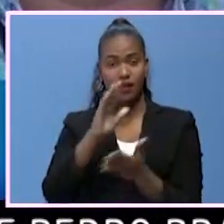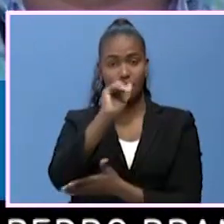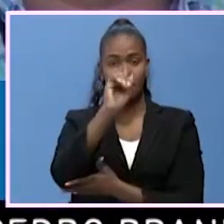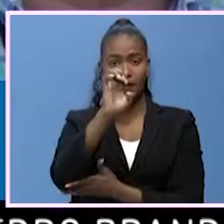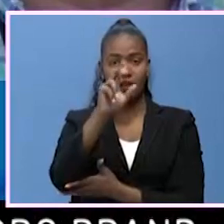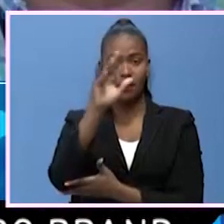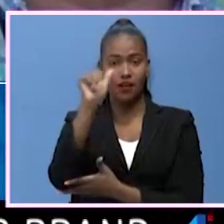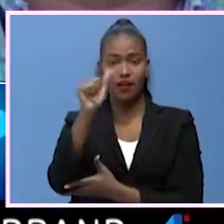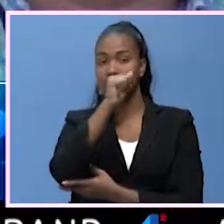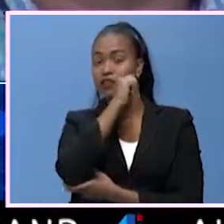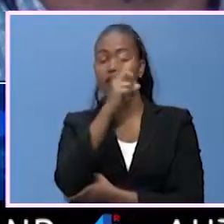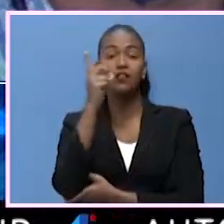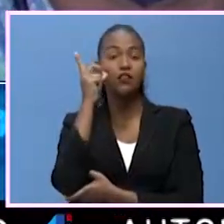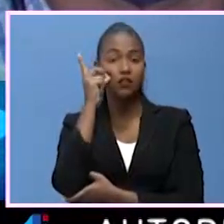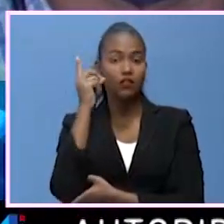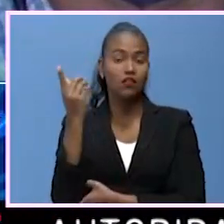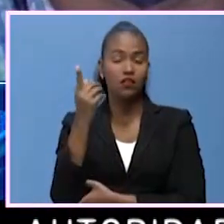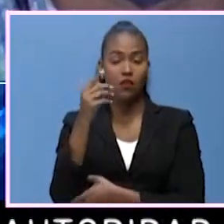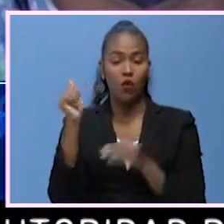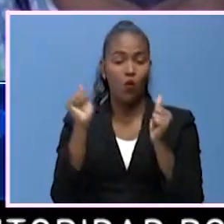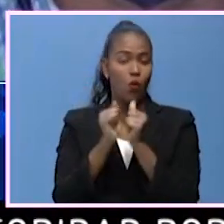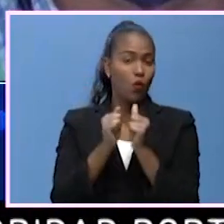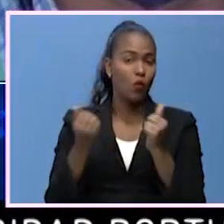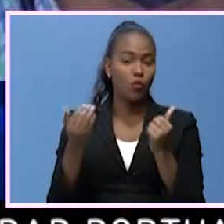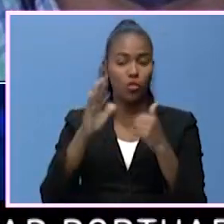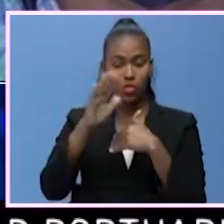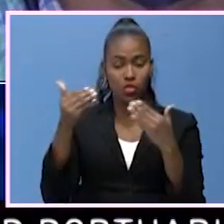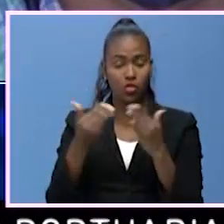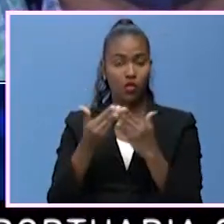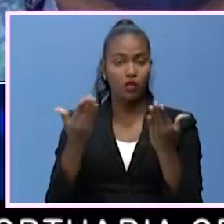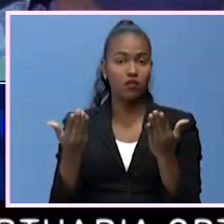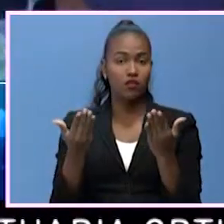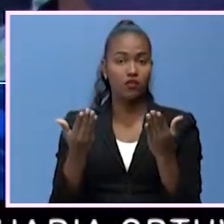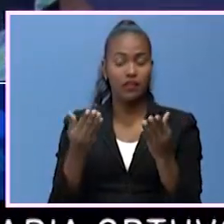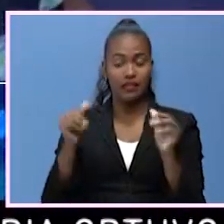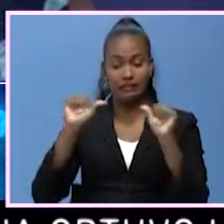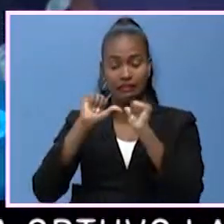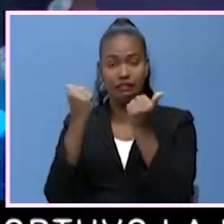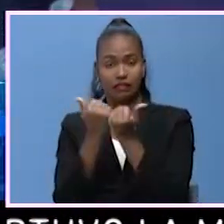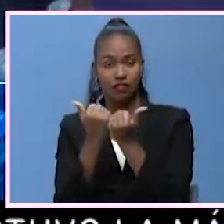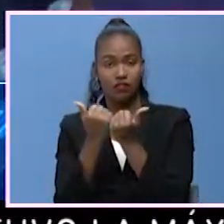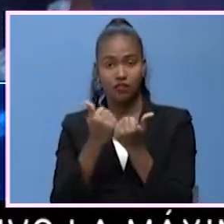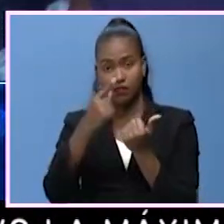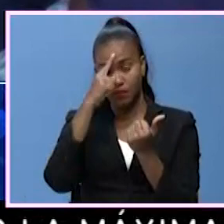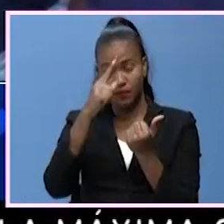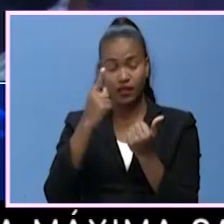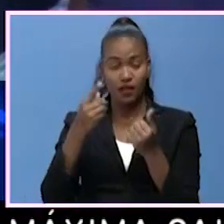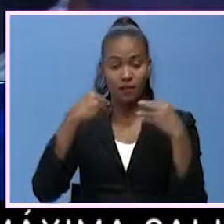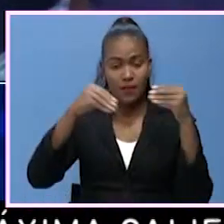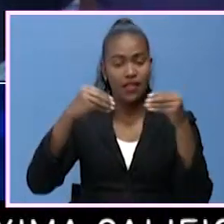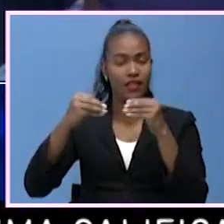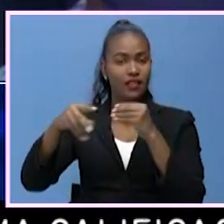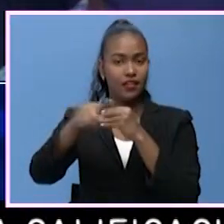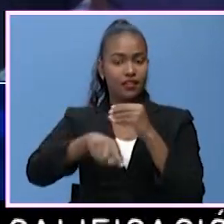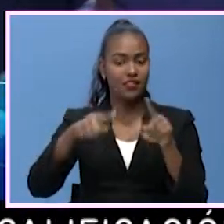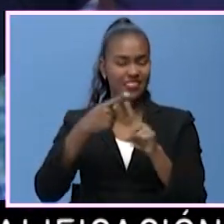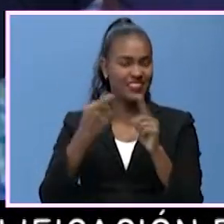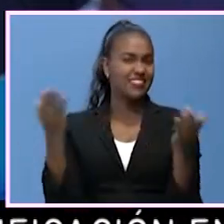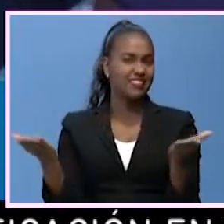Domingo con los directamente la Asociación de Vendedores de